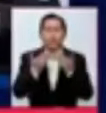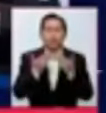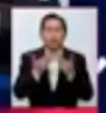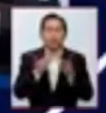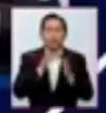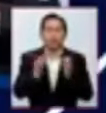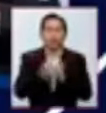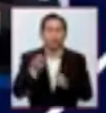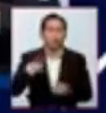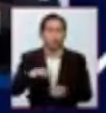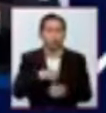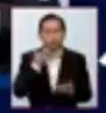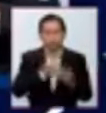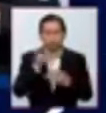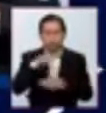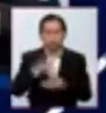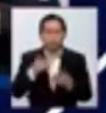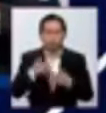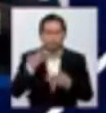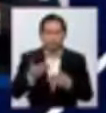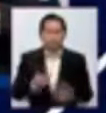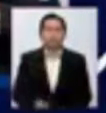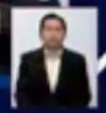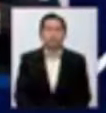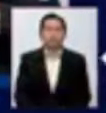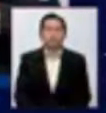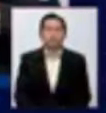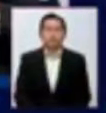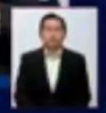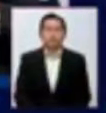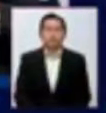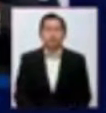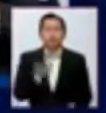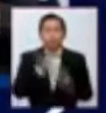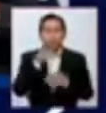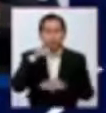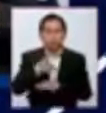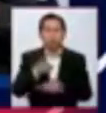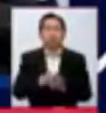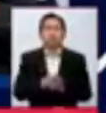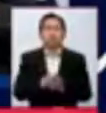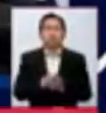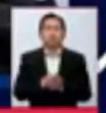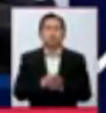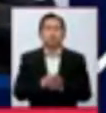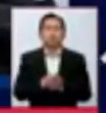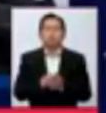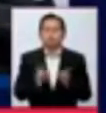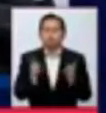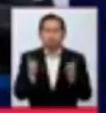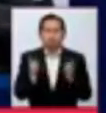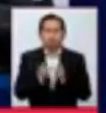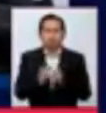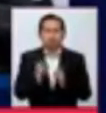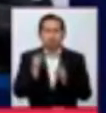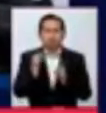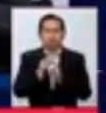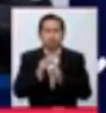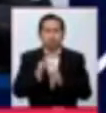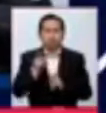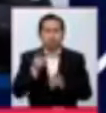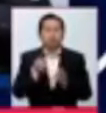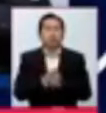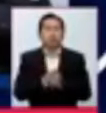haber conversado con el programa. Buenas noches, hasta la próxima. Iván, buenas noches. Un corto mensaje